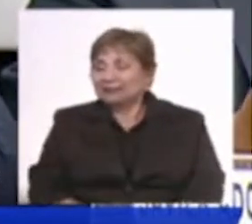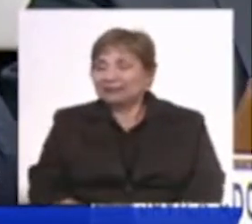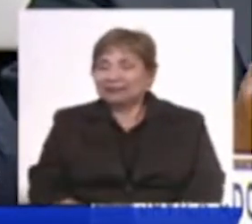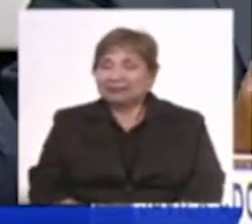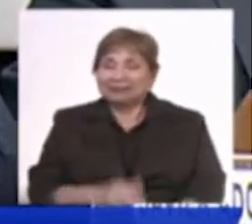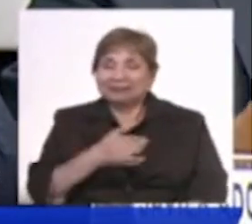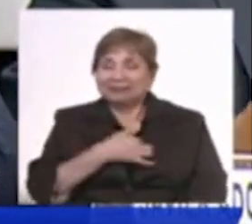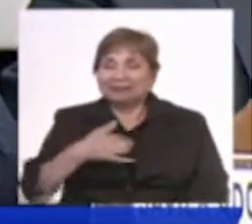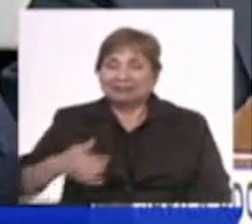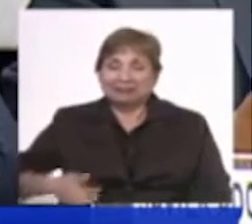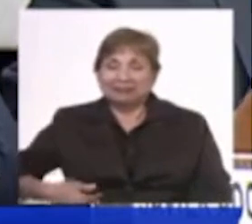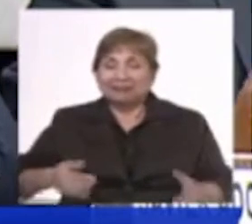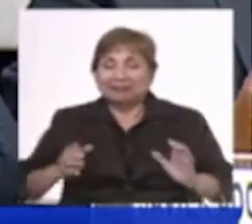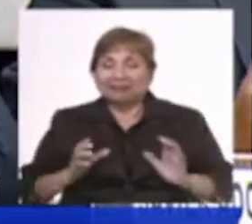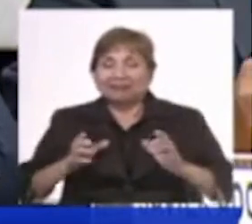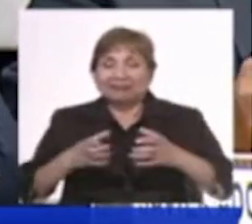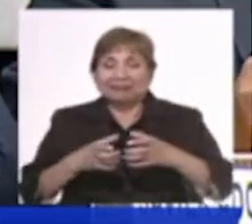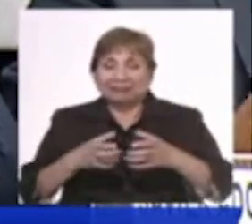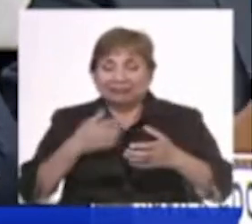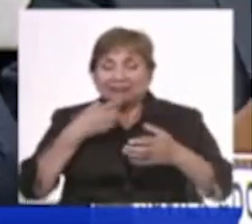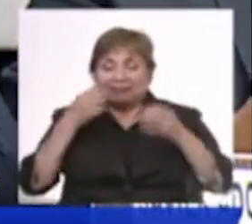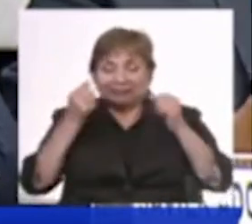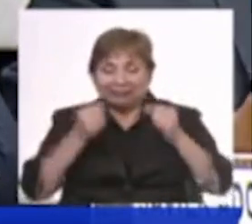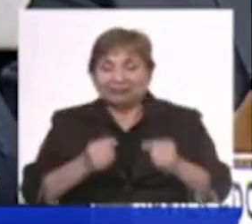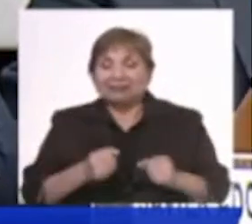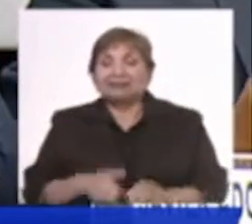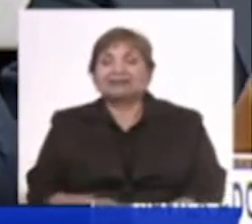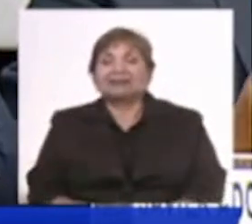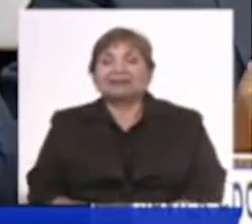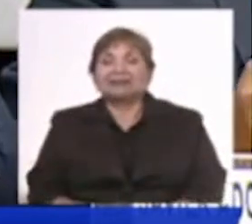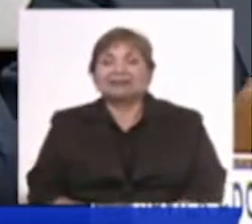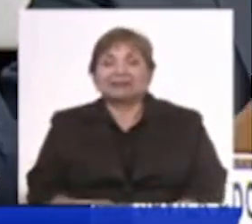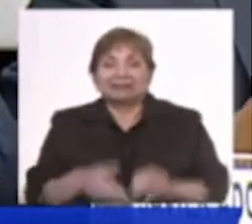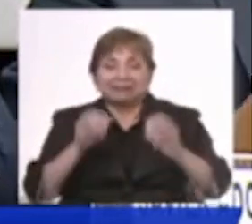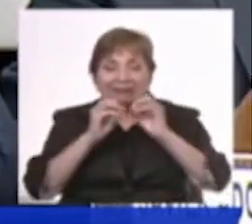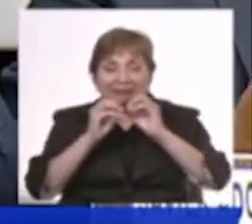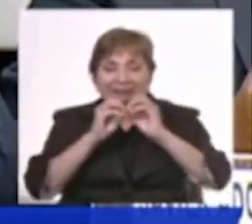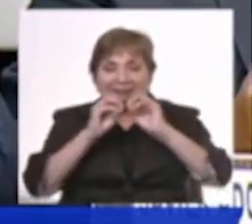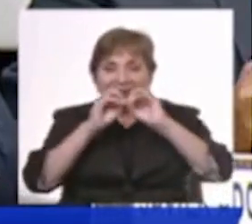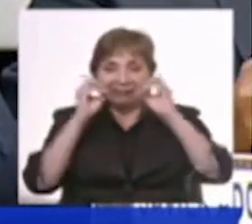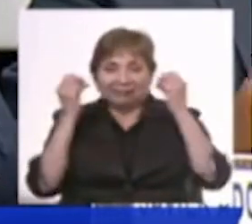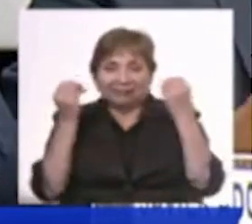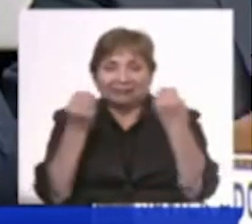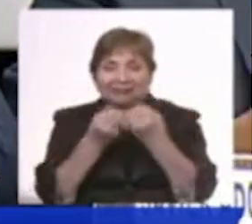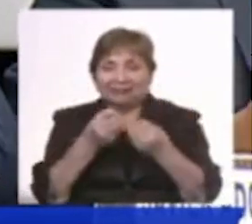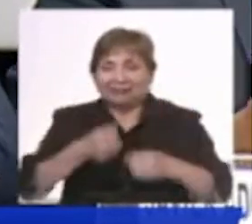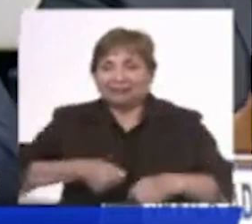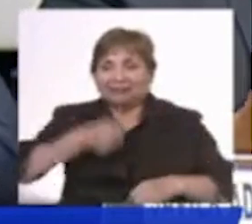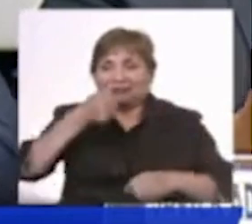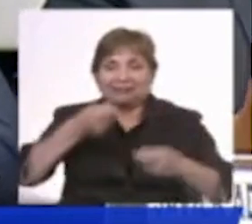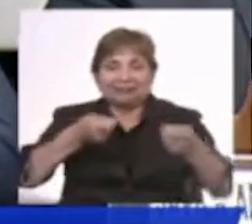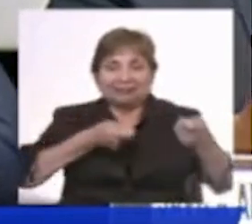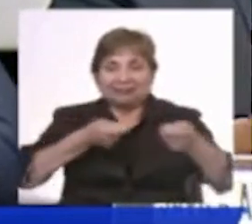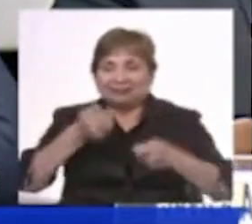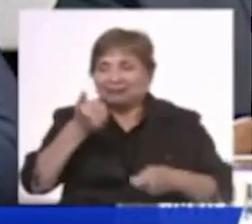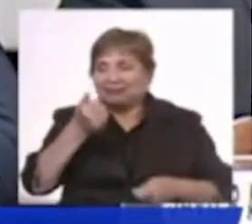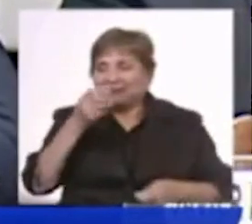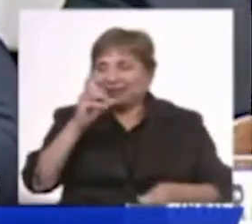la Presidencia del Congreso ha dispuesto la reorganización de la Dirección General de